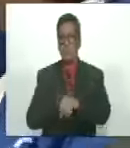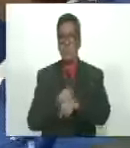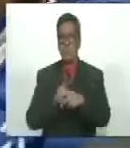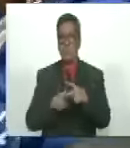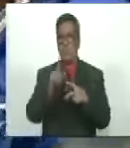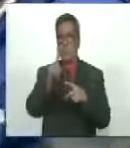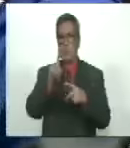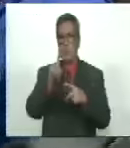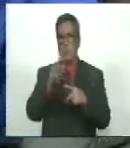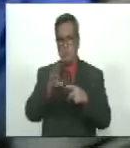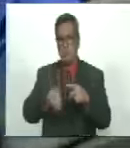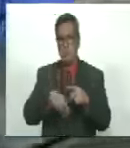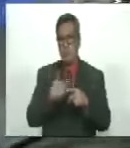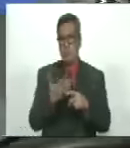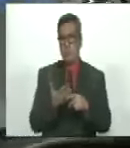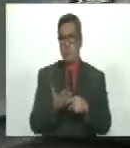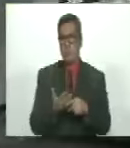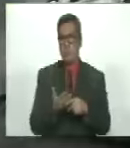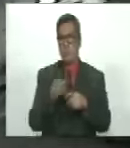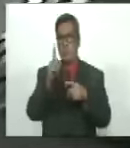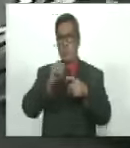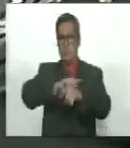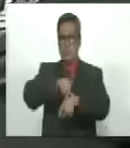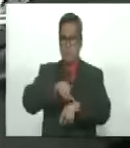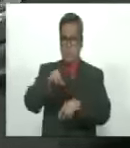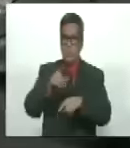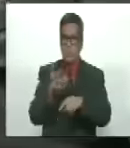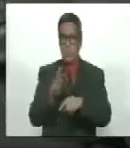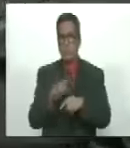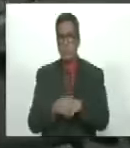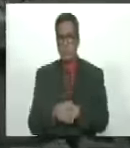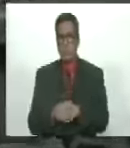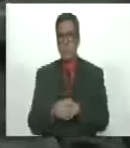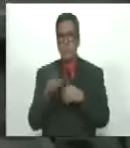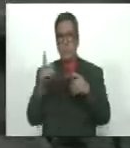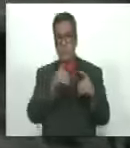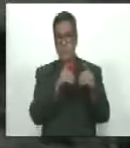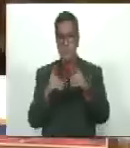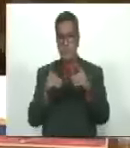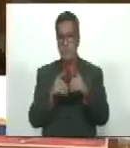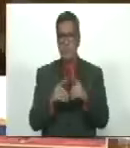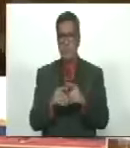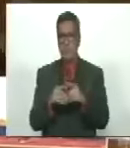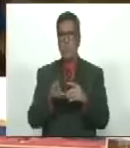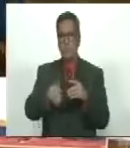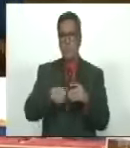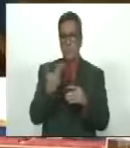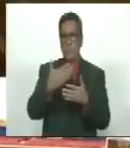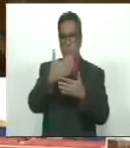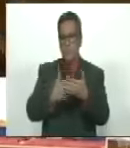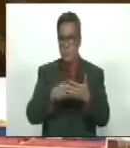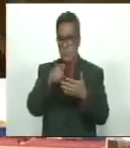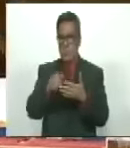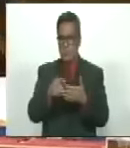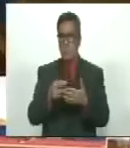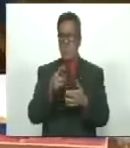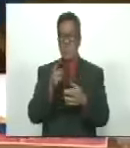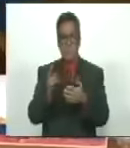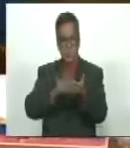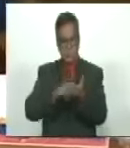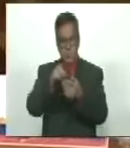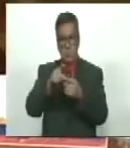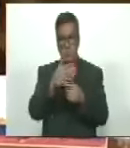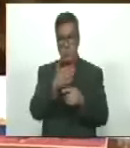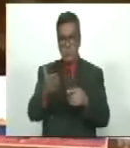1, podamos estar una hora, hora y media máximo, un debate en el cual ustedes planteen, les repito, igual